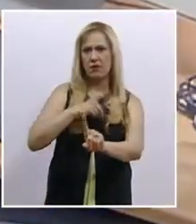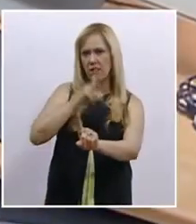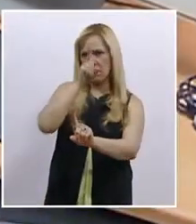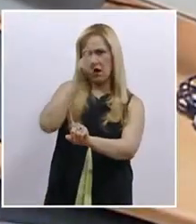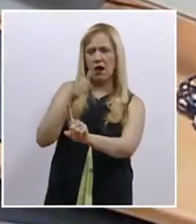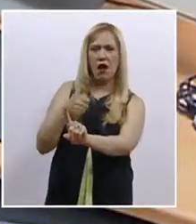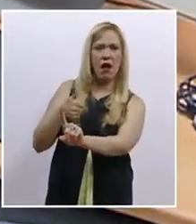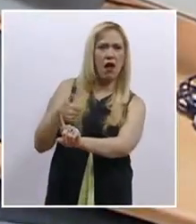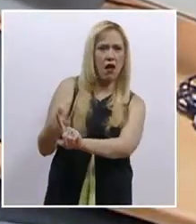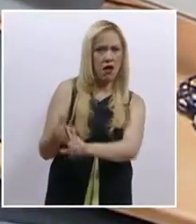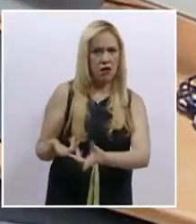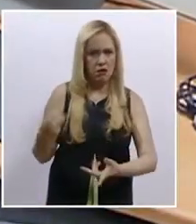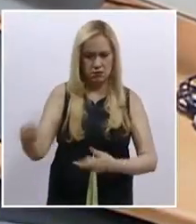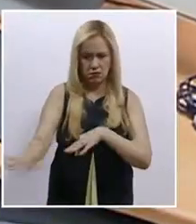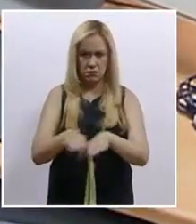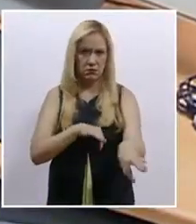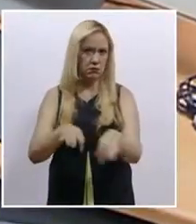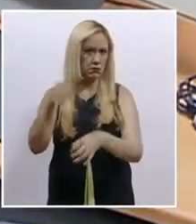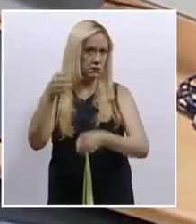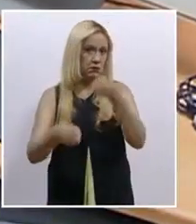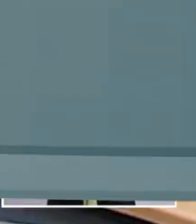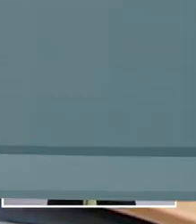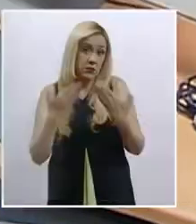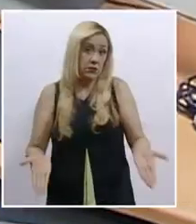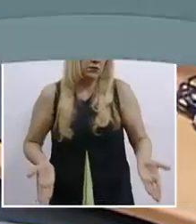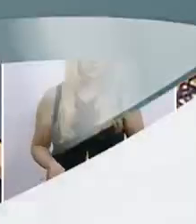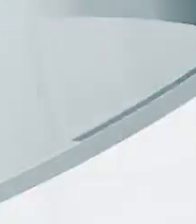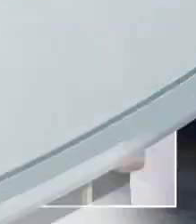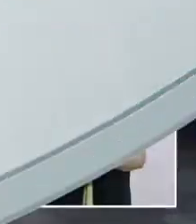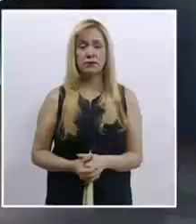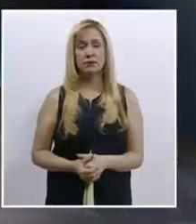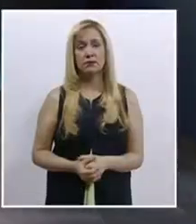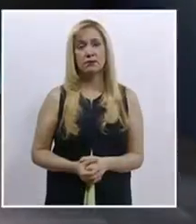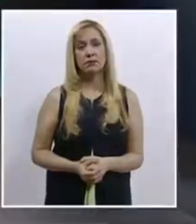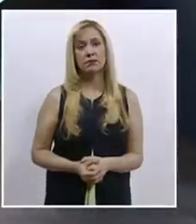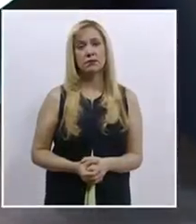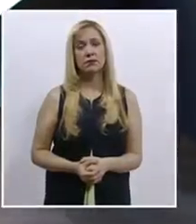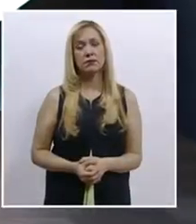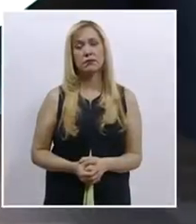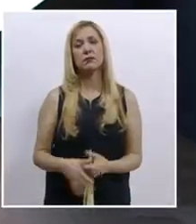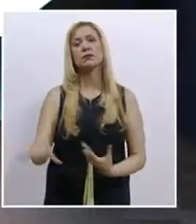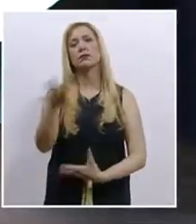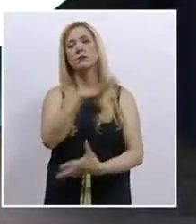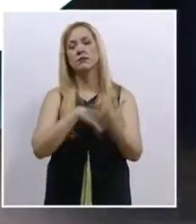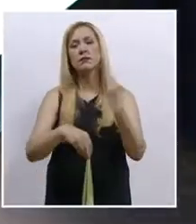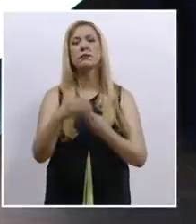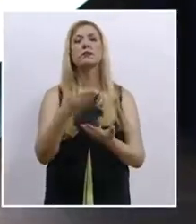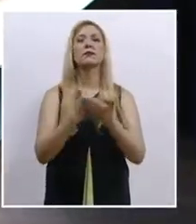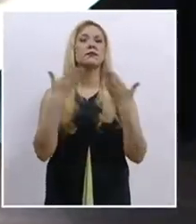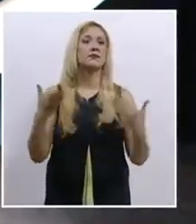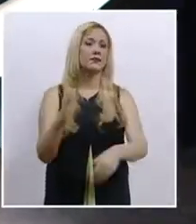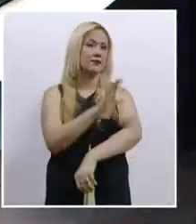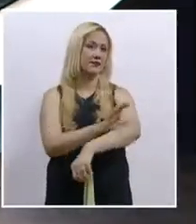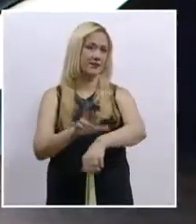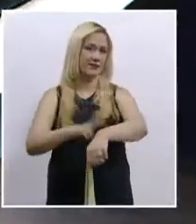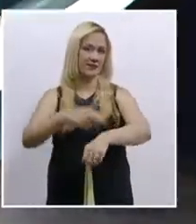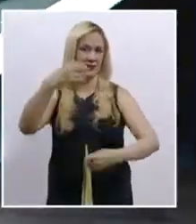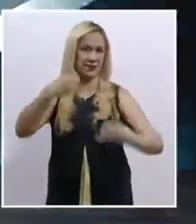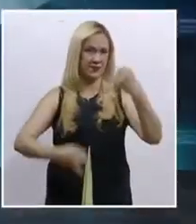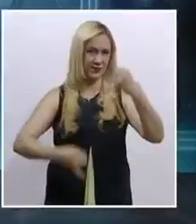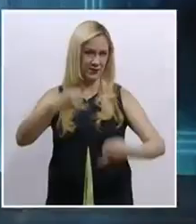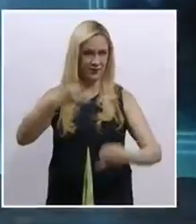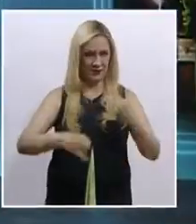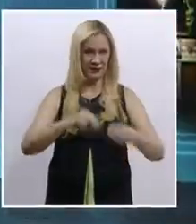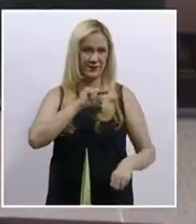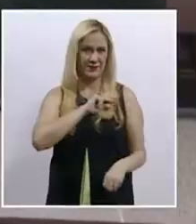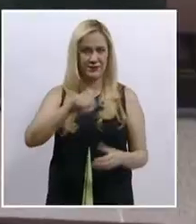ejercicio de la función judicial. Y en más noticias, la Coordinación de Juezas y Jueces de